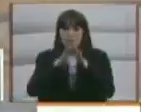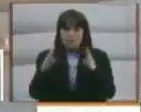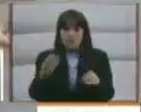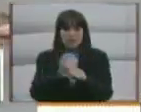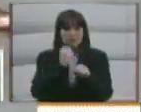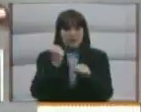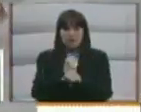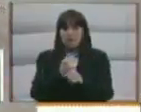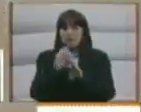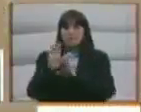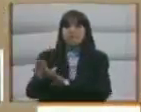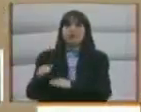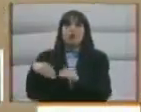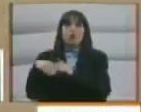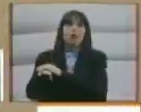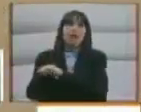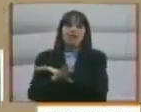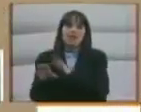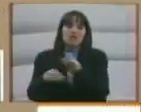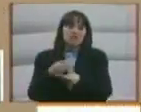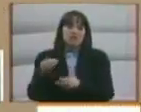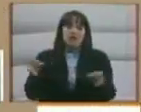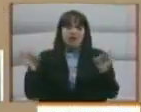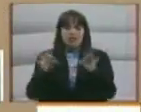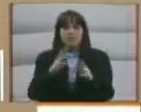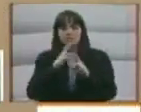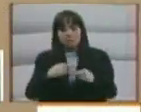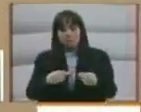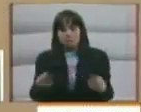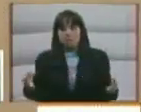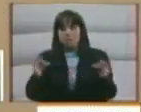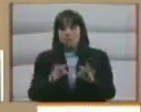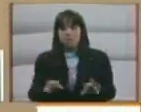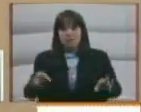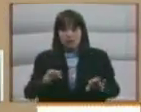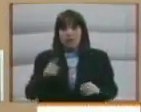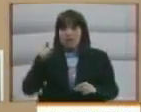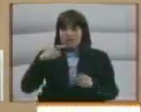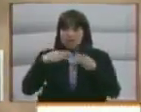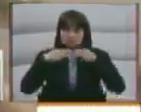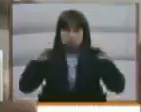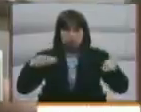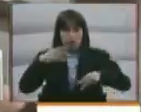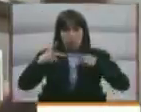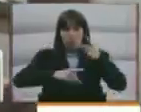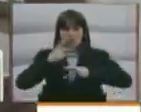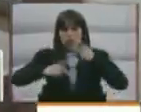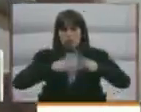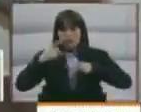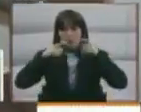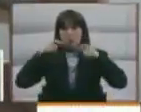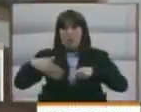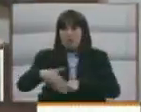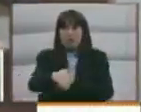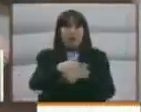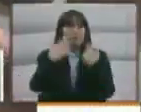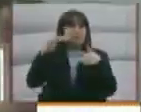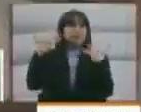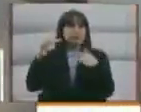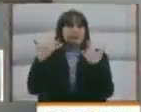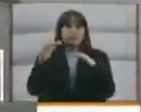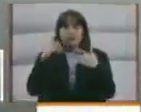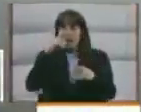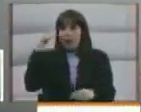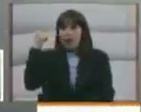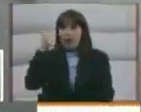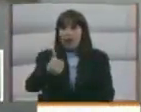en el papel. Y una vez hecho eso, empieza a haber más producción de pescado. Claro, eso mantendría la producción, bueno, por años. Pero si